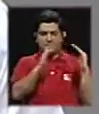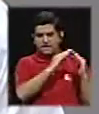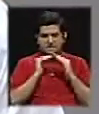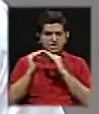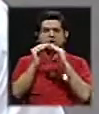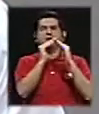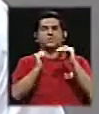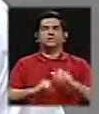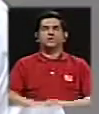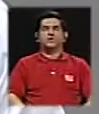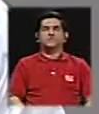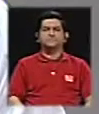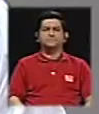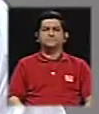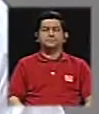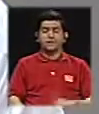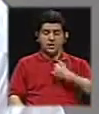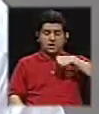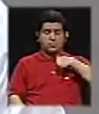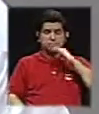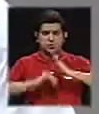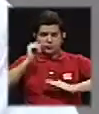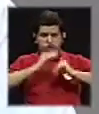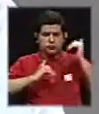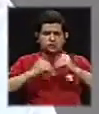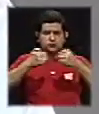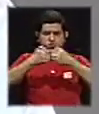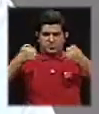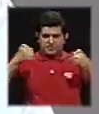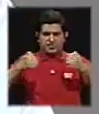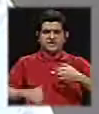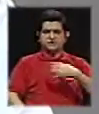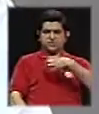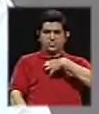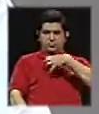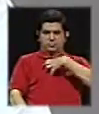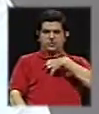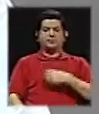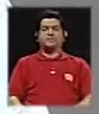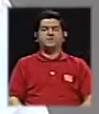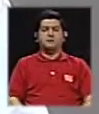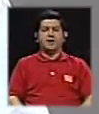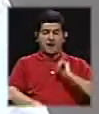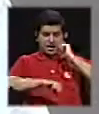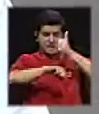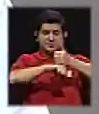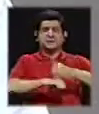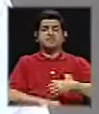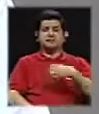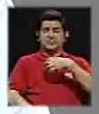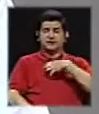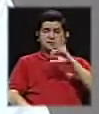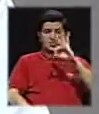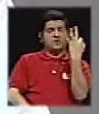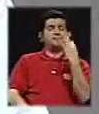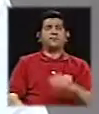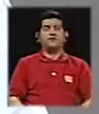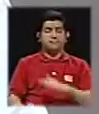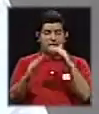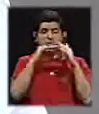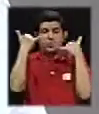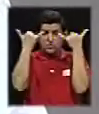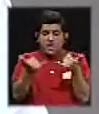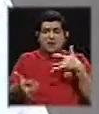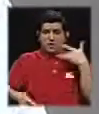comunidades, construimos autonomía desde nosotros. Vamos a definirnos en cuanto a nuestros términos. Uh-huh. Y la comunidad